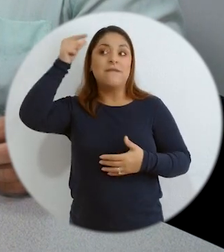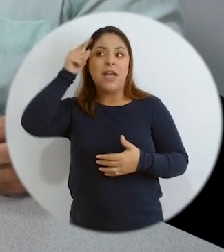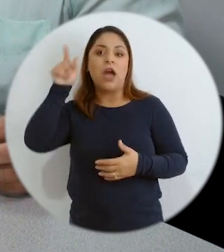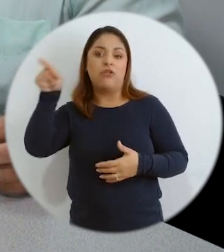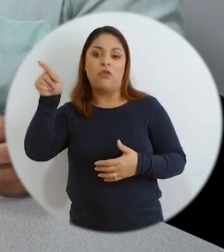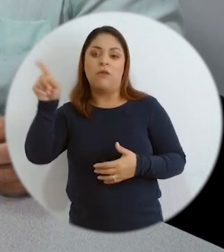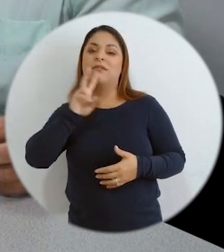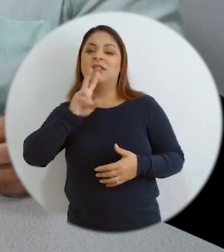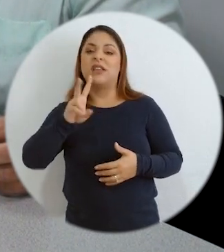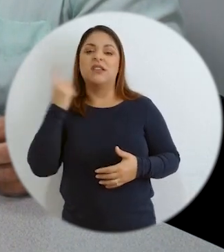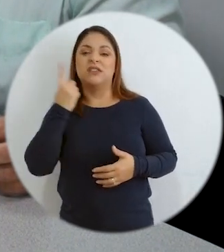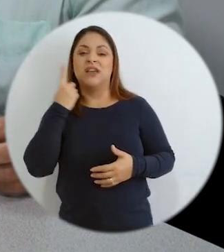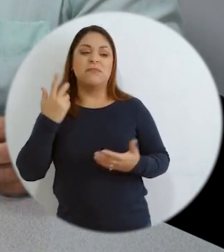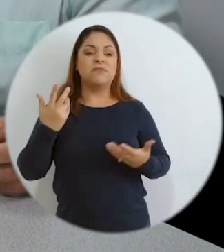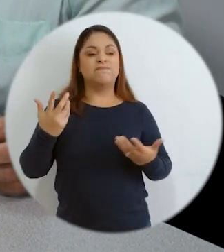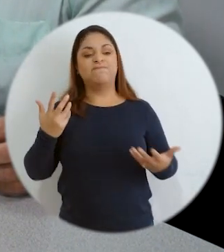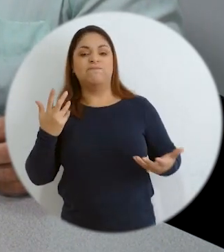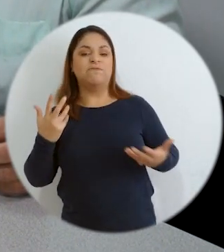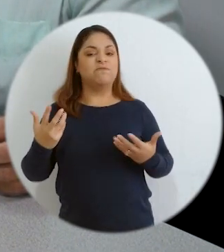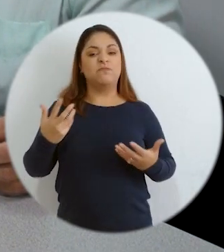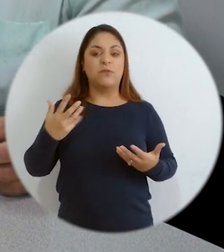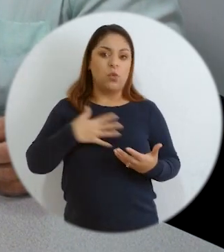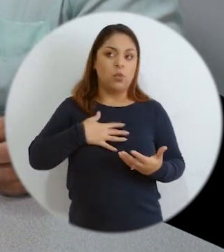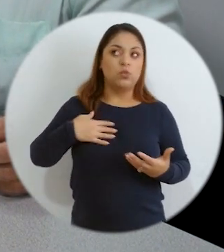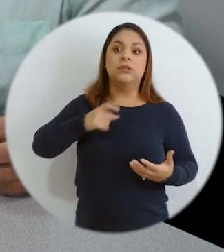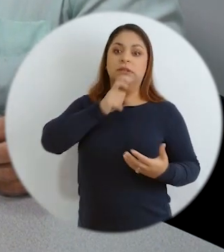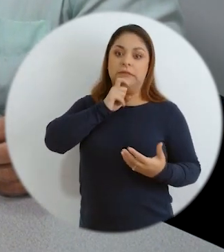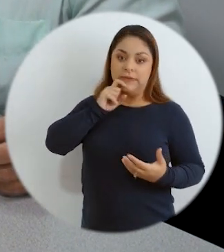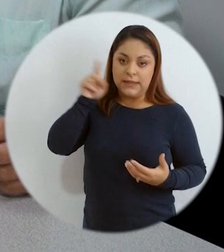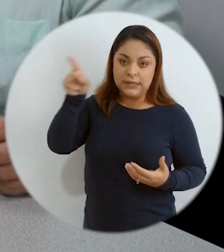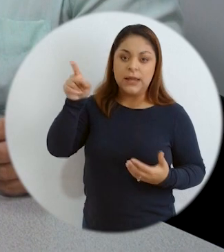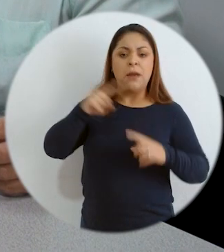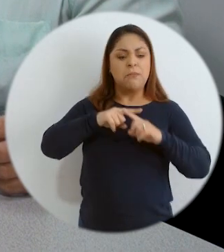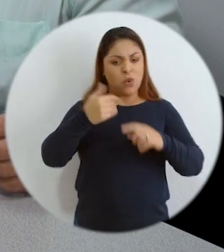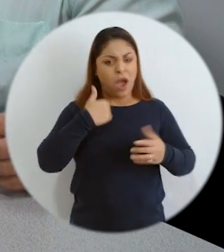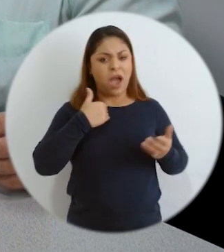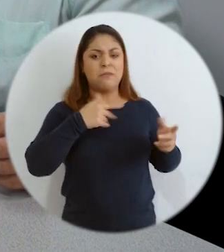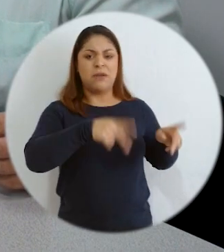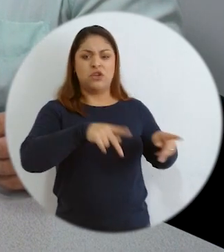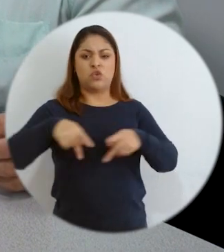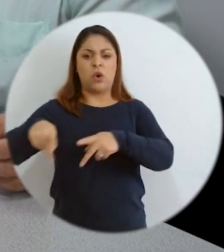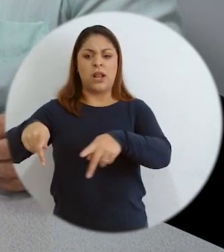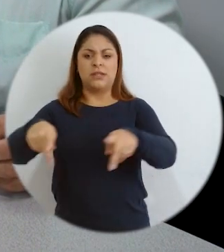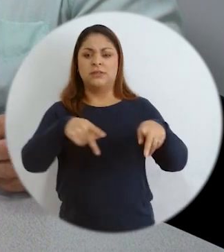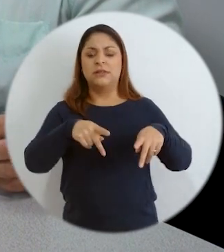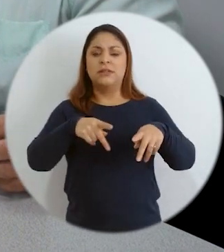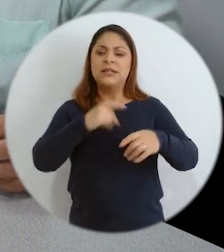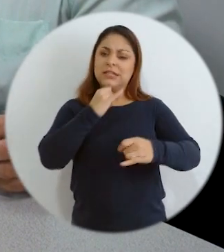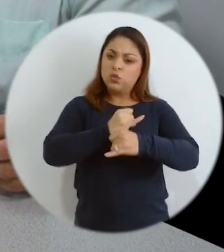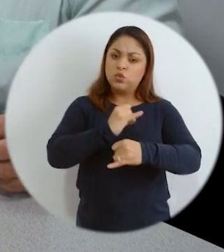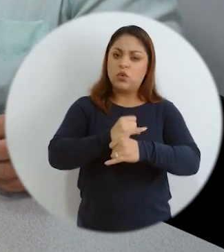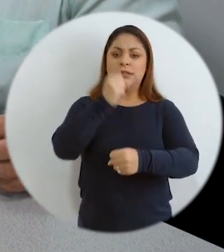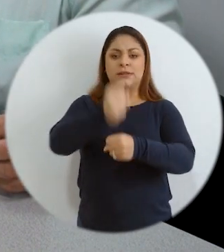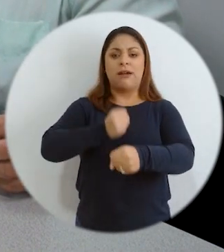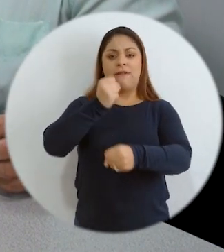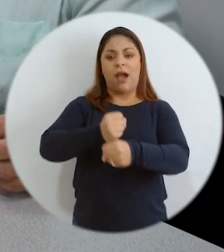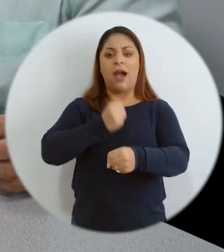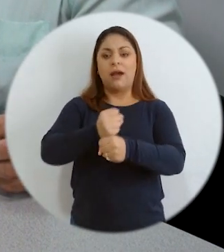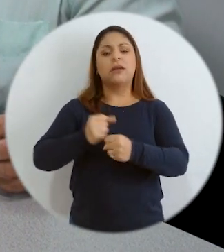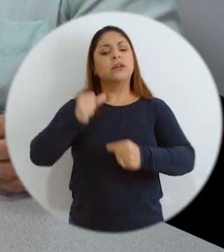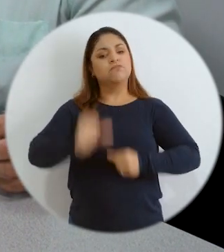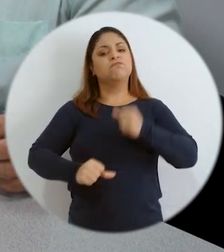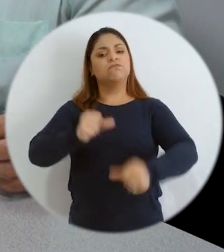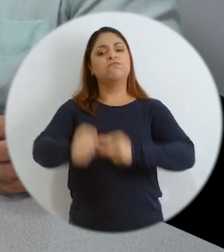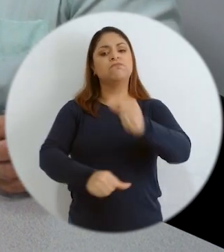un gobierno que ha mostrado una actitud regresiva. Yo creo que hay mucha gente comprometida en las instituciones que se esfuerza por sacar las